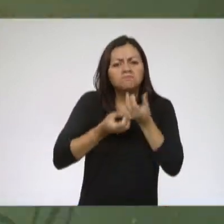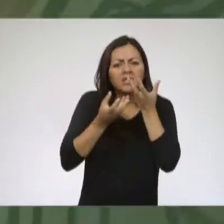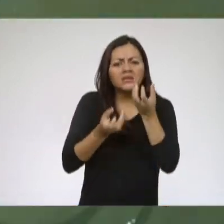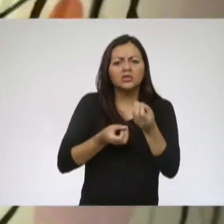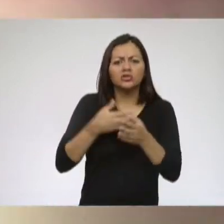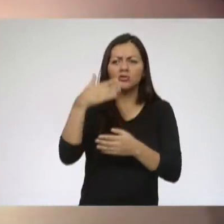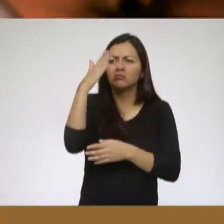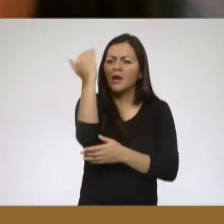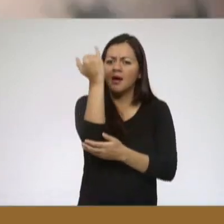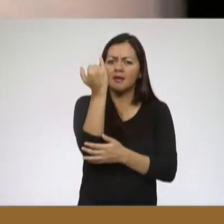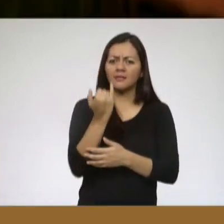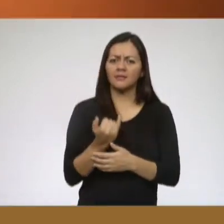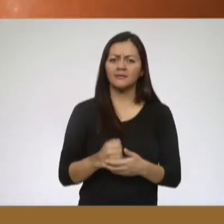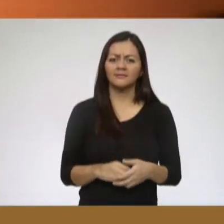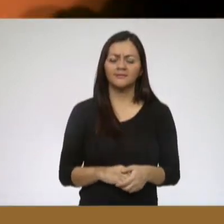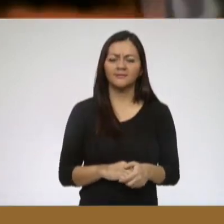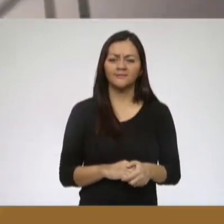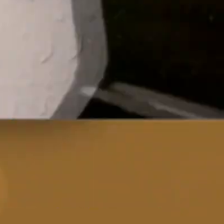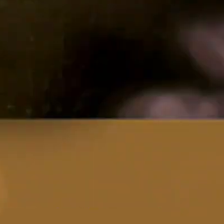de arte.